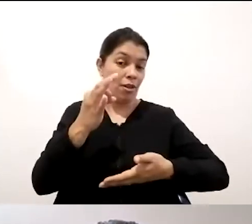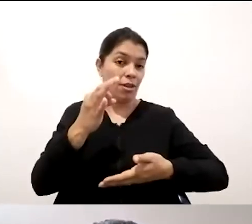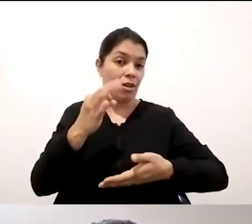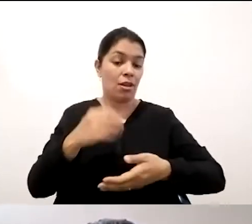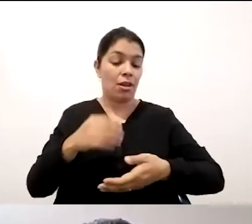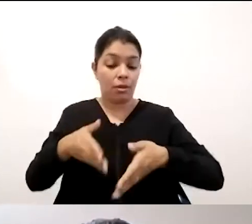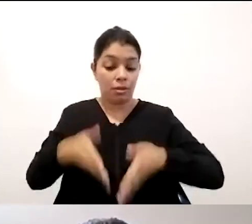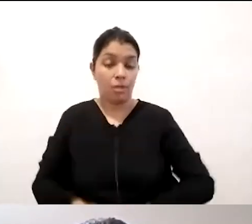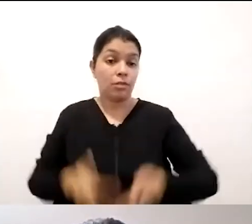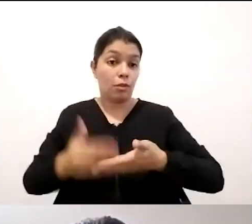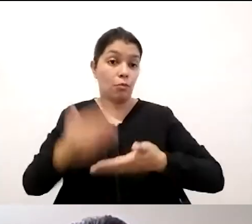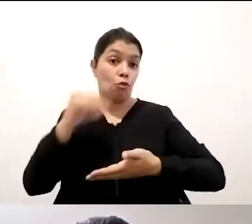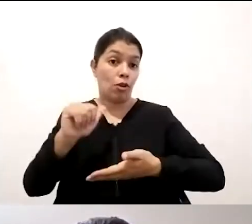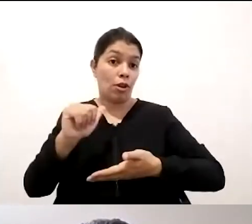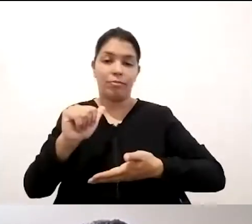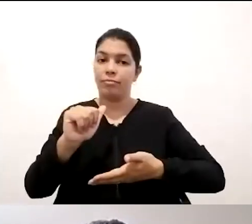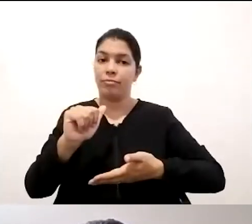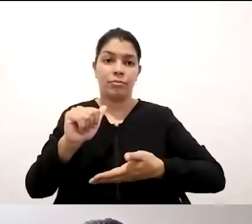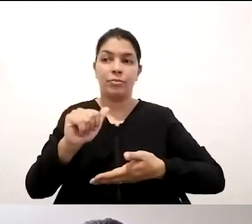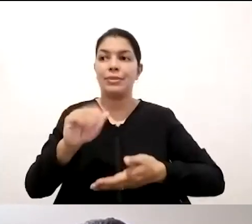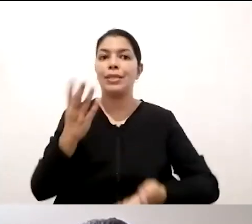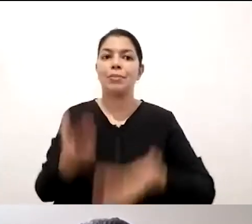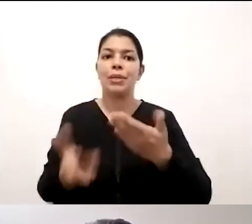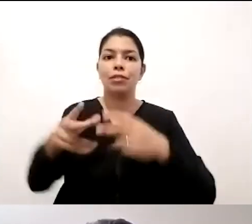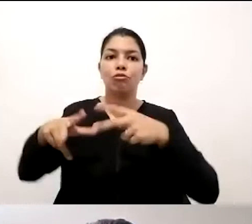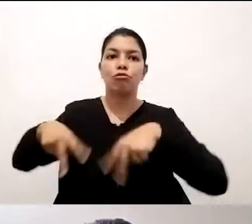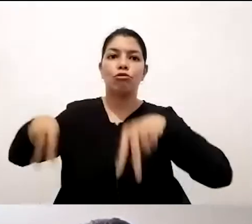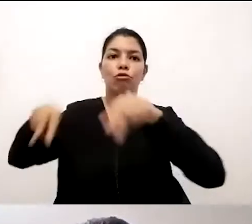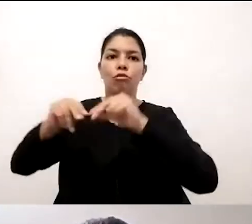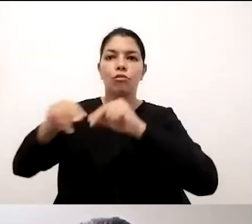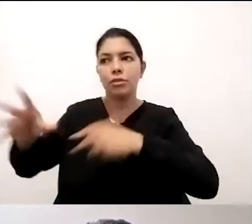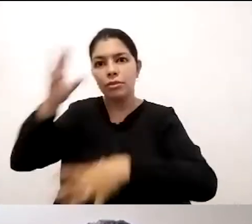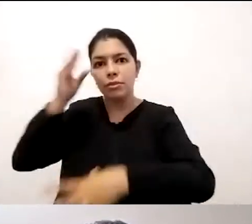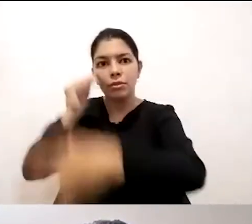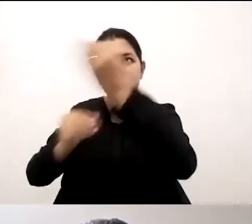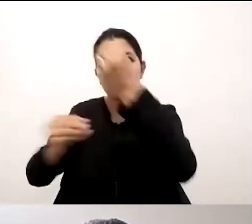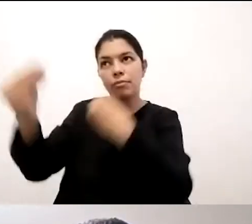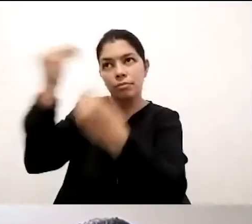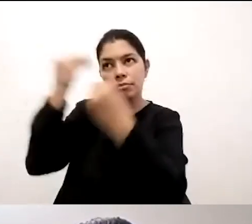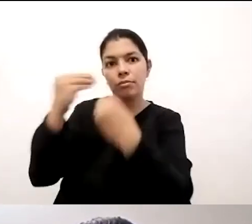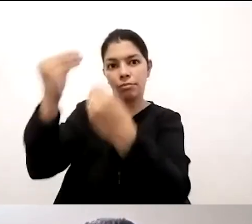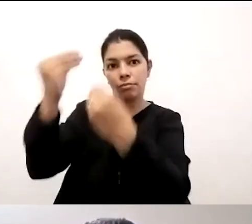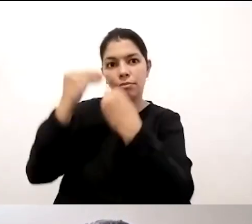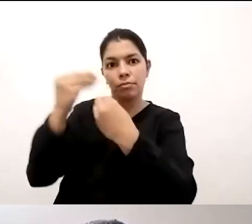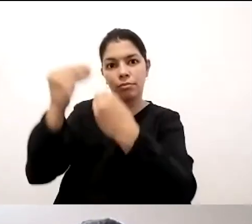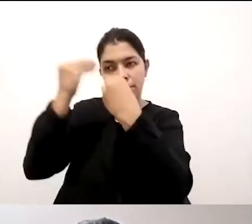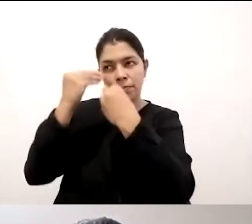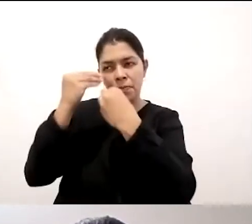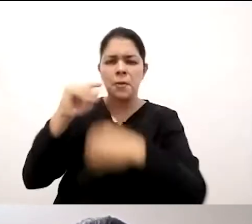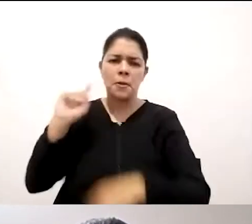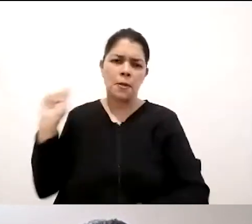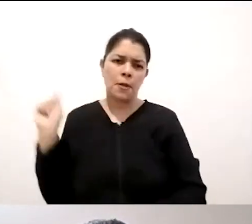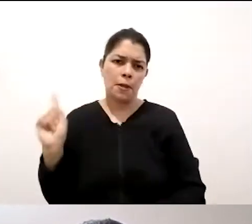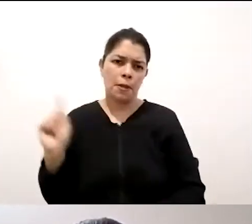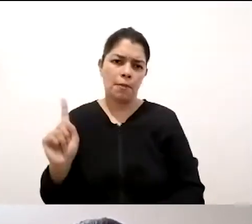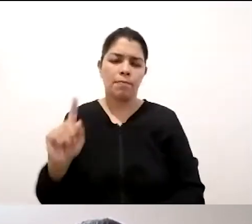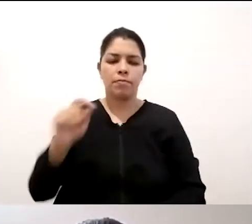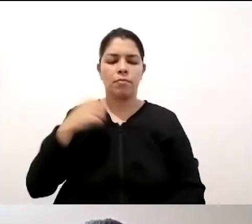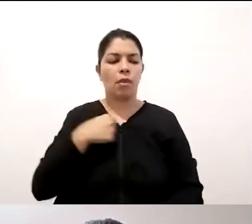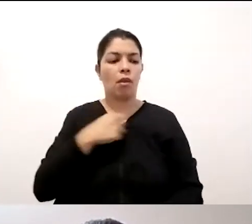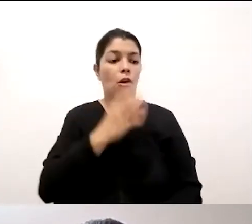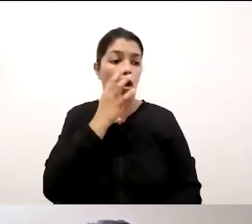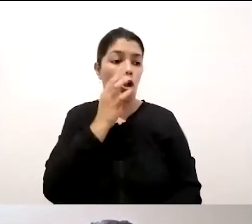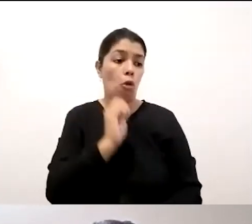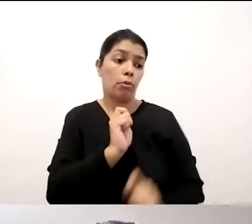la sociedad en la que se nace. Para esto existen normas que se le han asignado a los hombres y a mujeres, y este